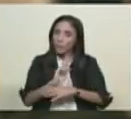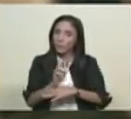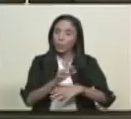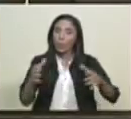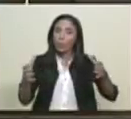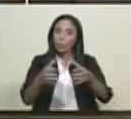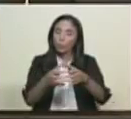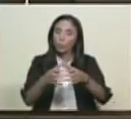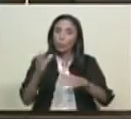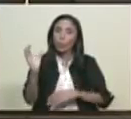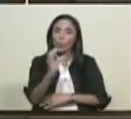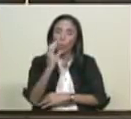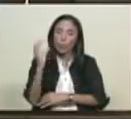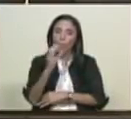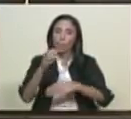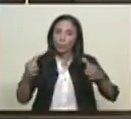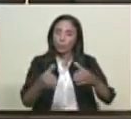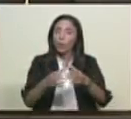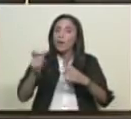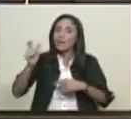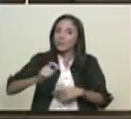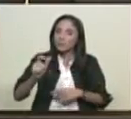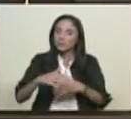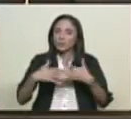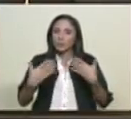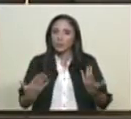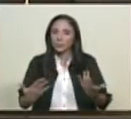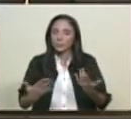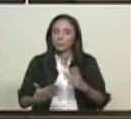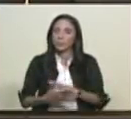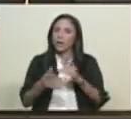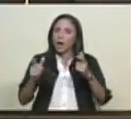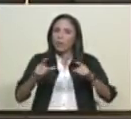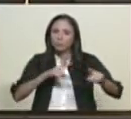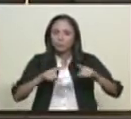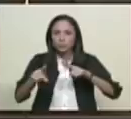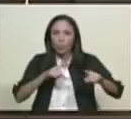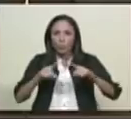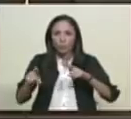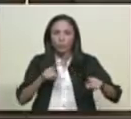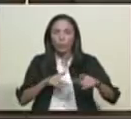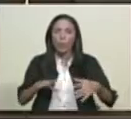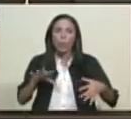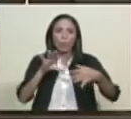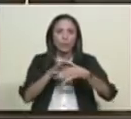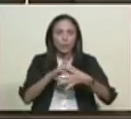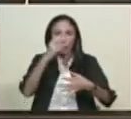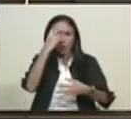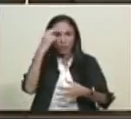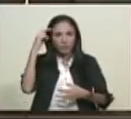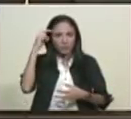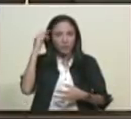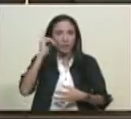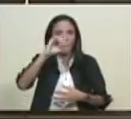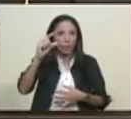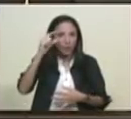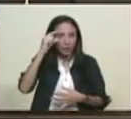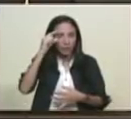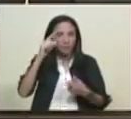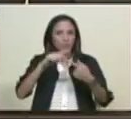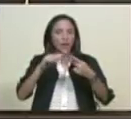algo necesario, para que coordine de manera inmediata junto al canciller de la República, con el ministro de la